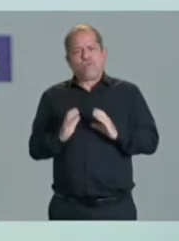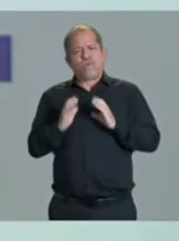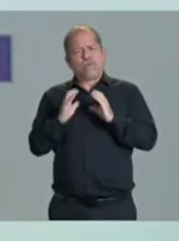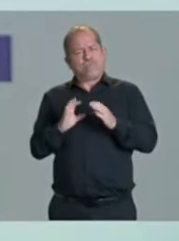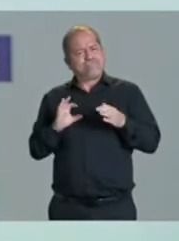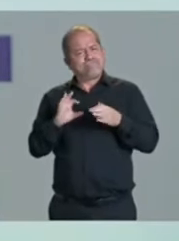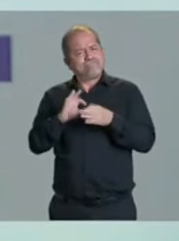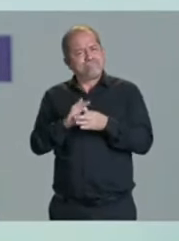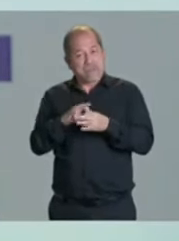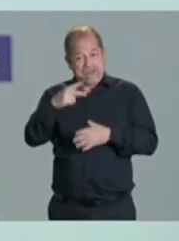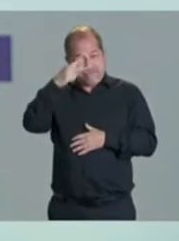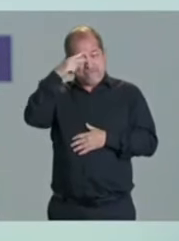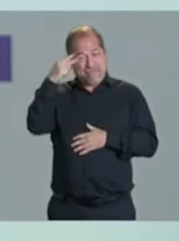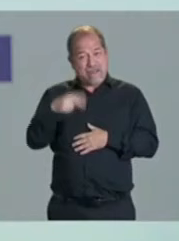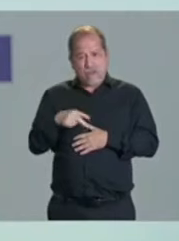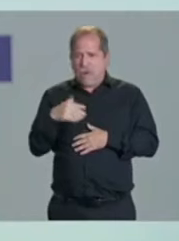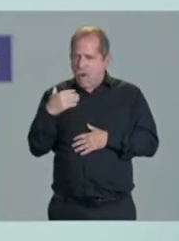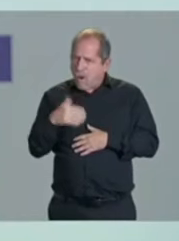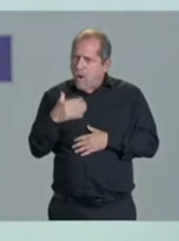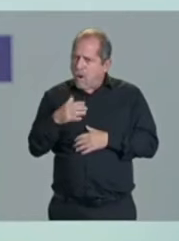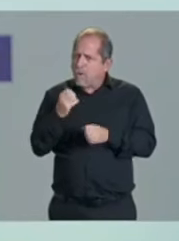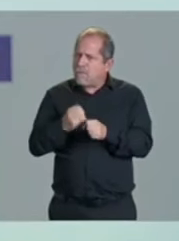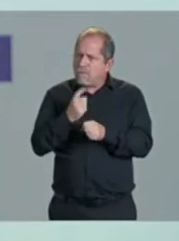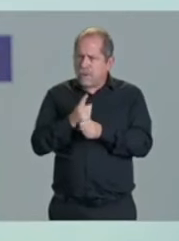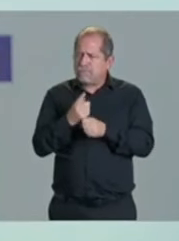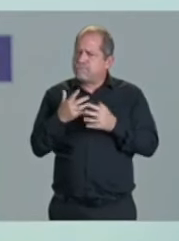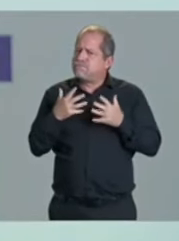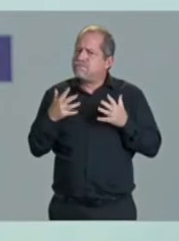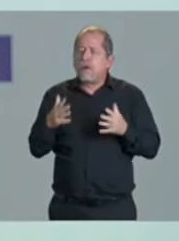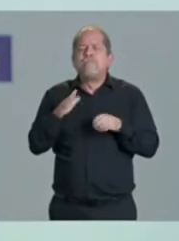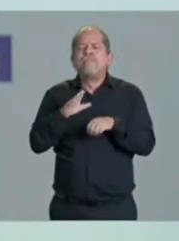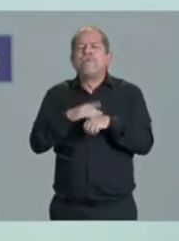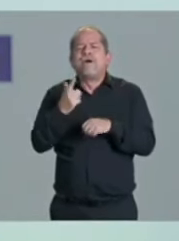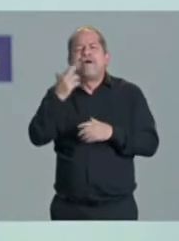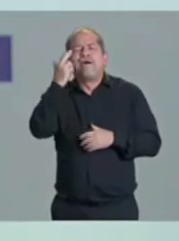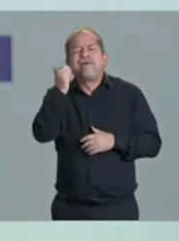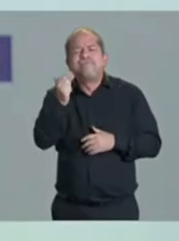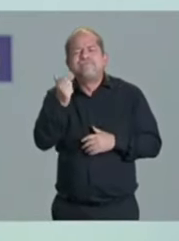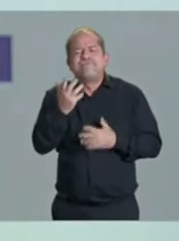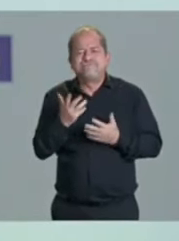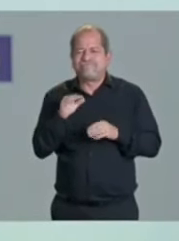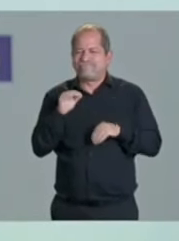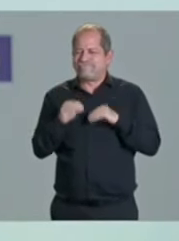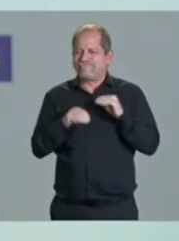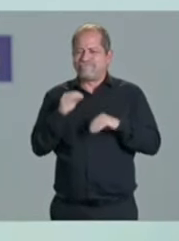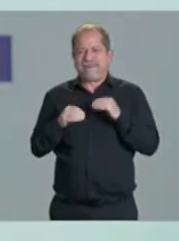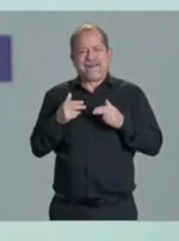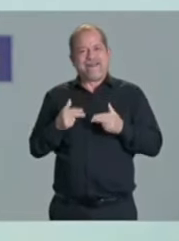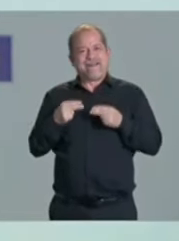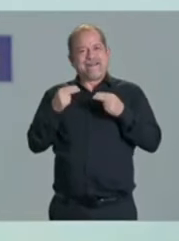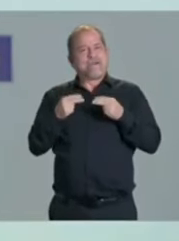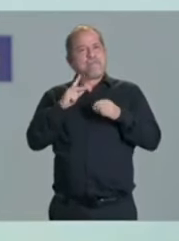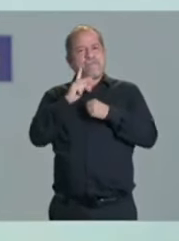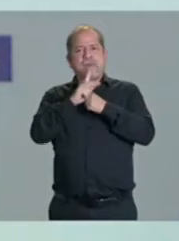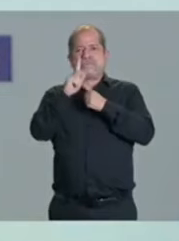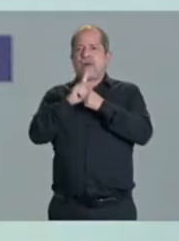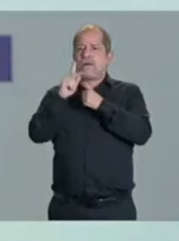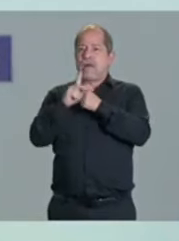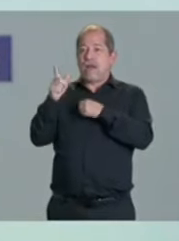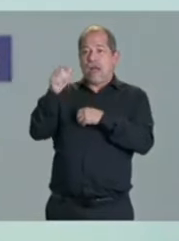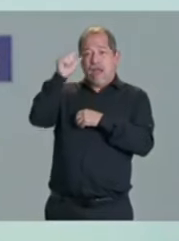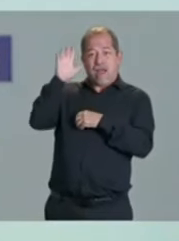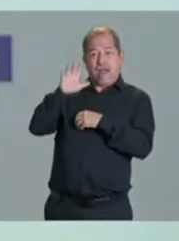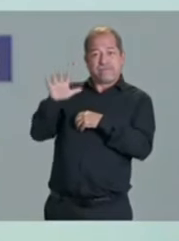los lugares donde hablaba. Digo, fuera de eso, creo que estuvo mucho mejor la vez pasada. Oye, Claudia, me preocupa y me